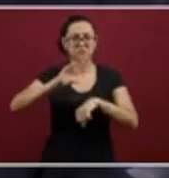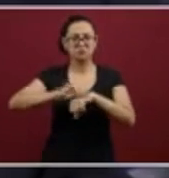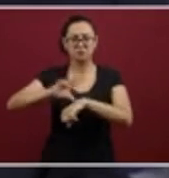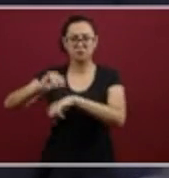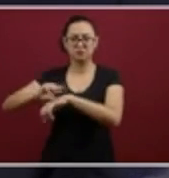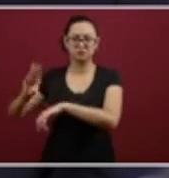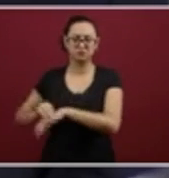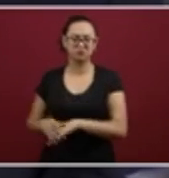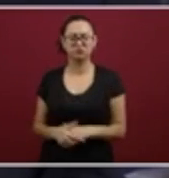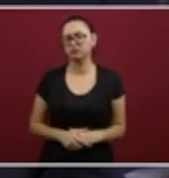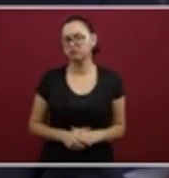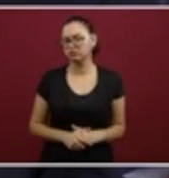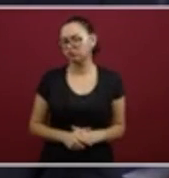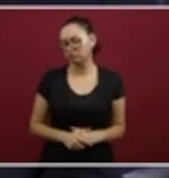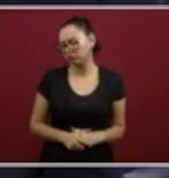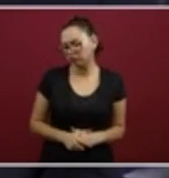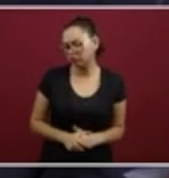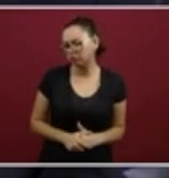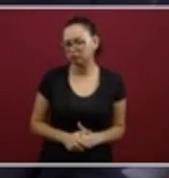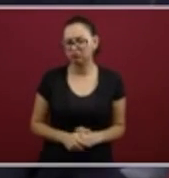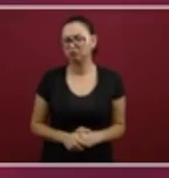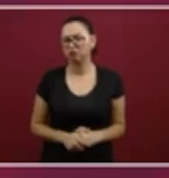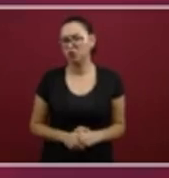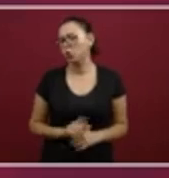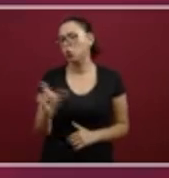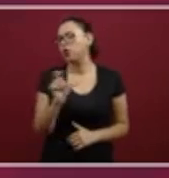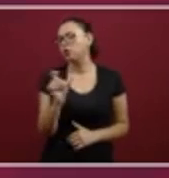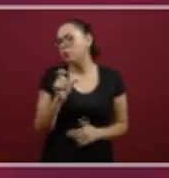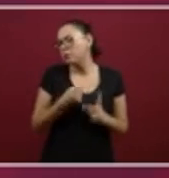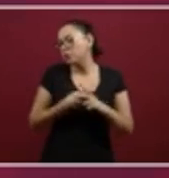¿O cuándo fue que empezó eso?